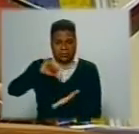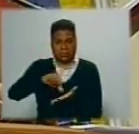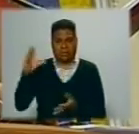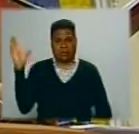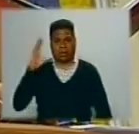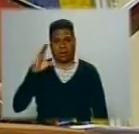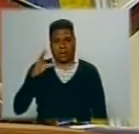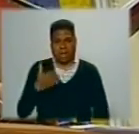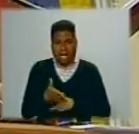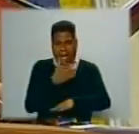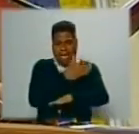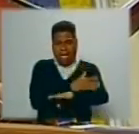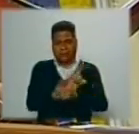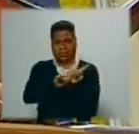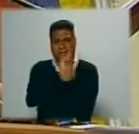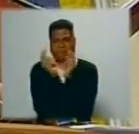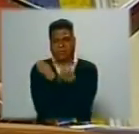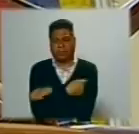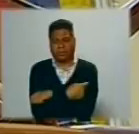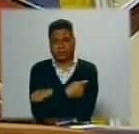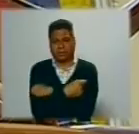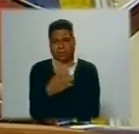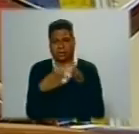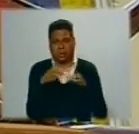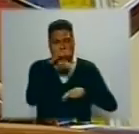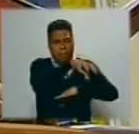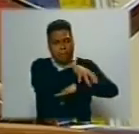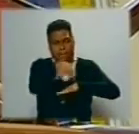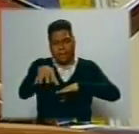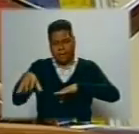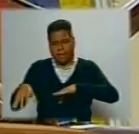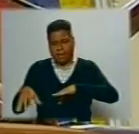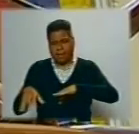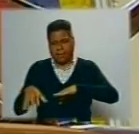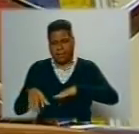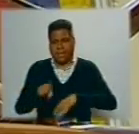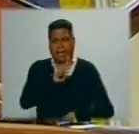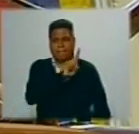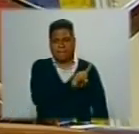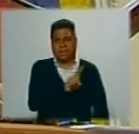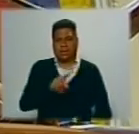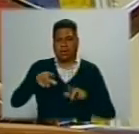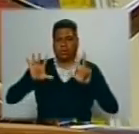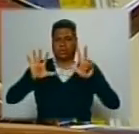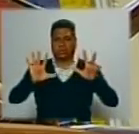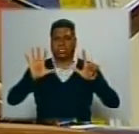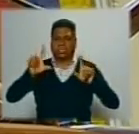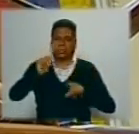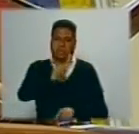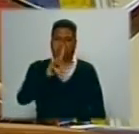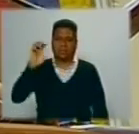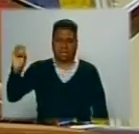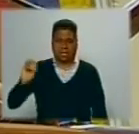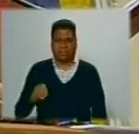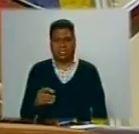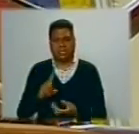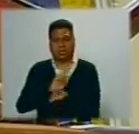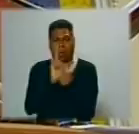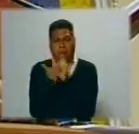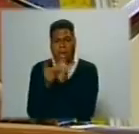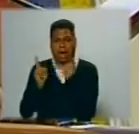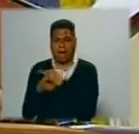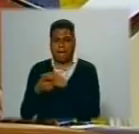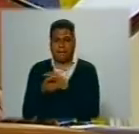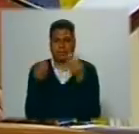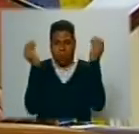de la transformación política iniciada el 19 de abril de 1810 con las modificaciones resultantes de los